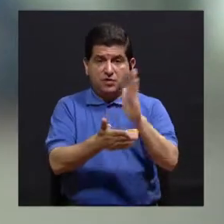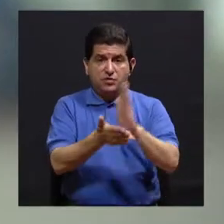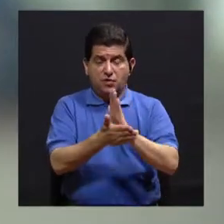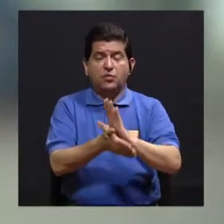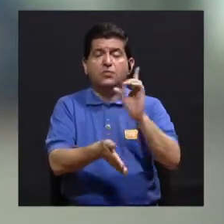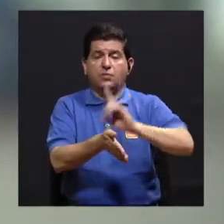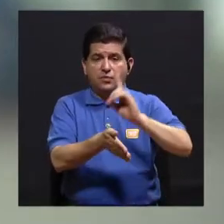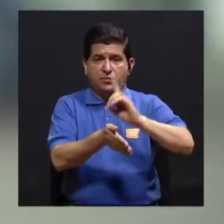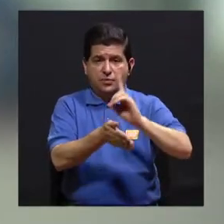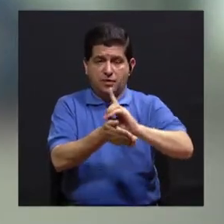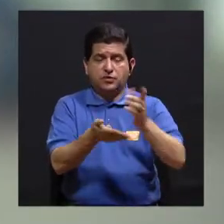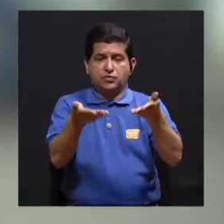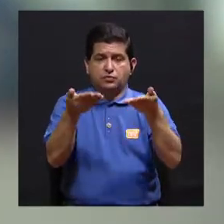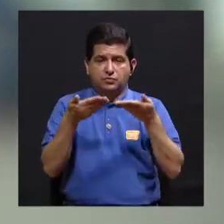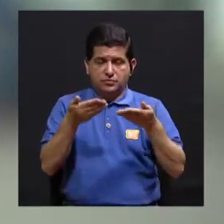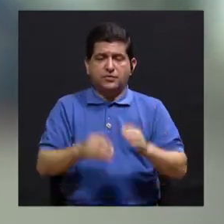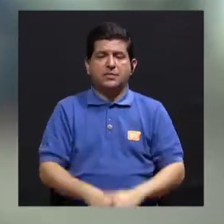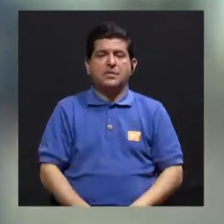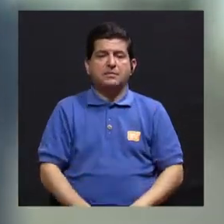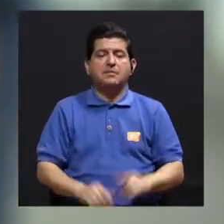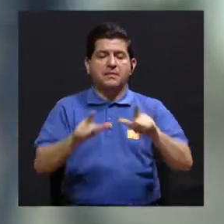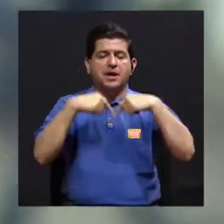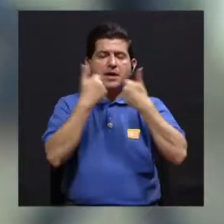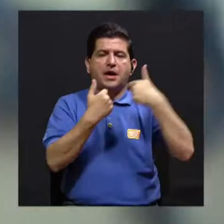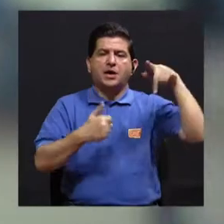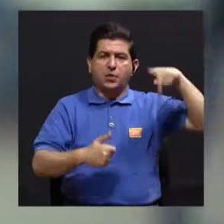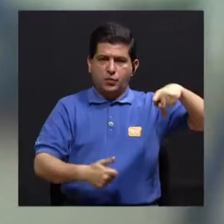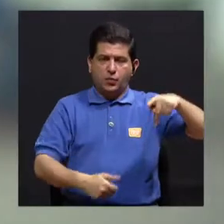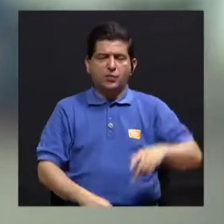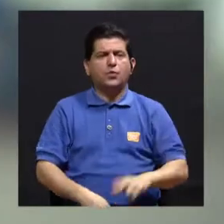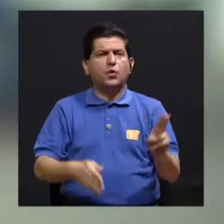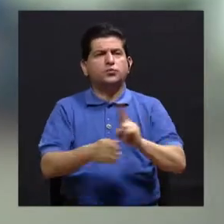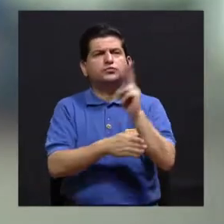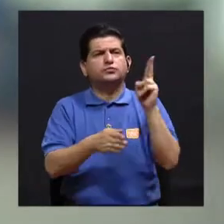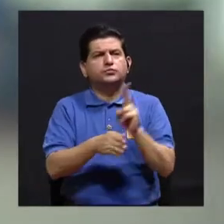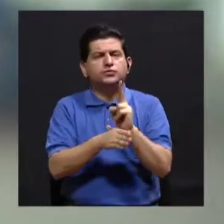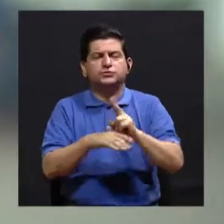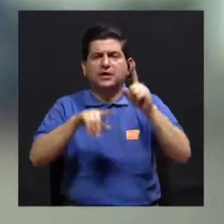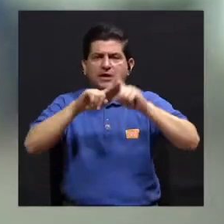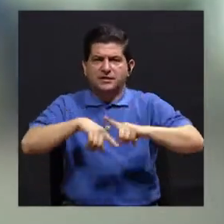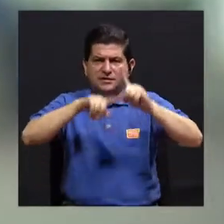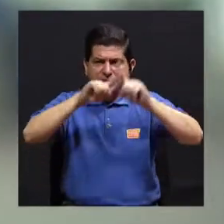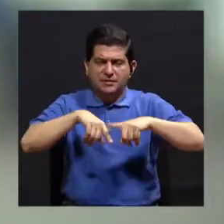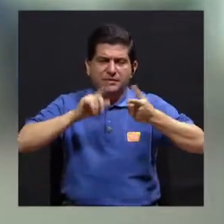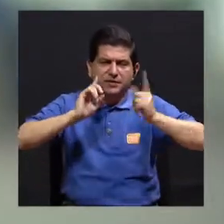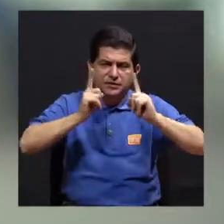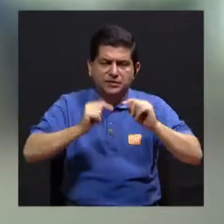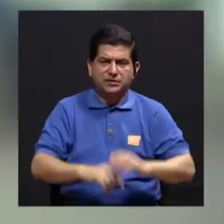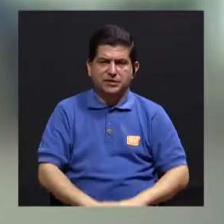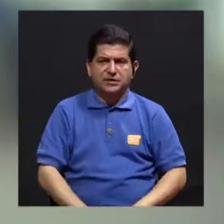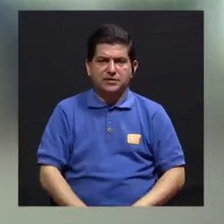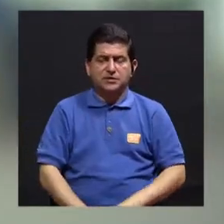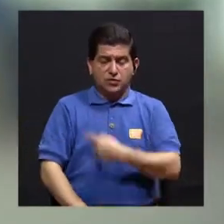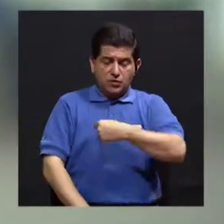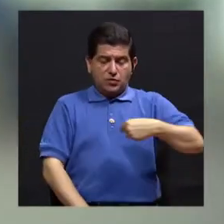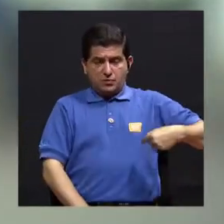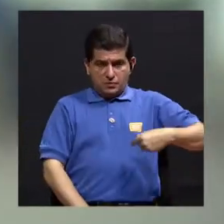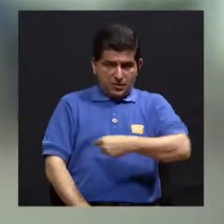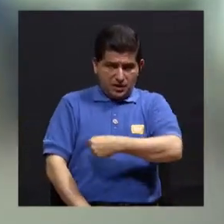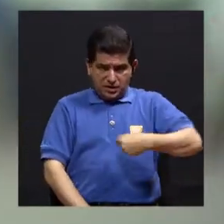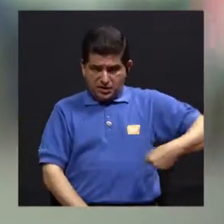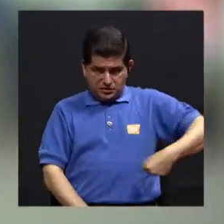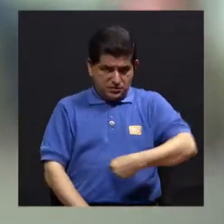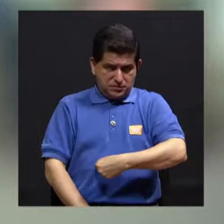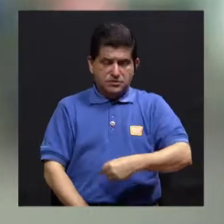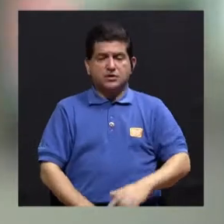del médico. Para los protozoarios, lo que mayoritariamente se utiliza, dependiendo del protozoario que sea, ¿verdad?, pero para los